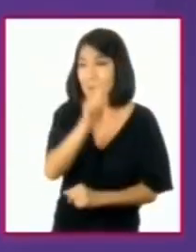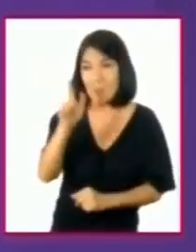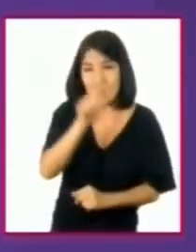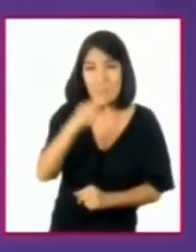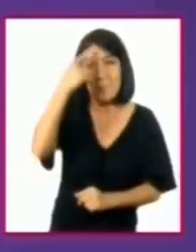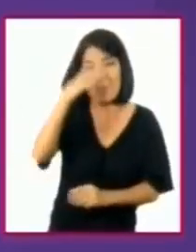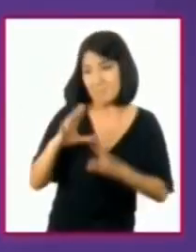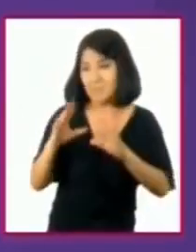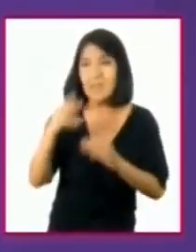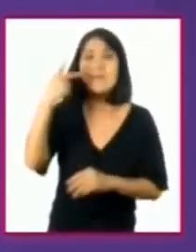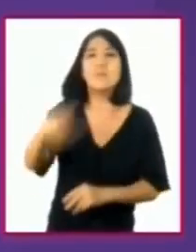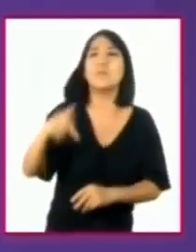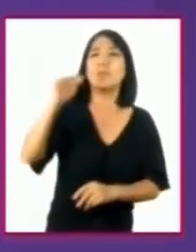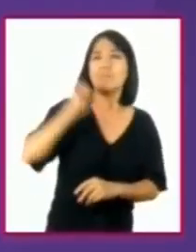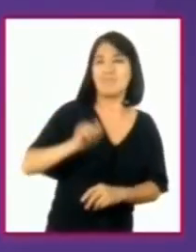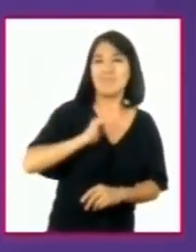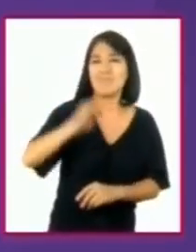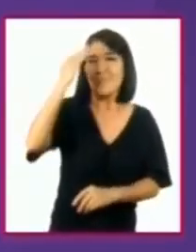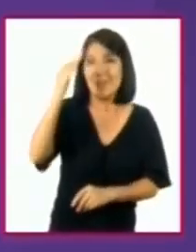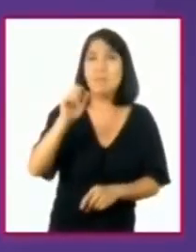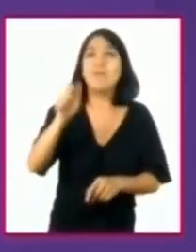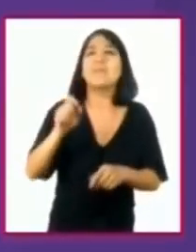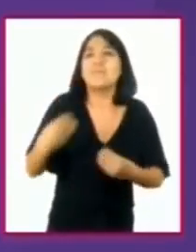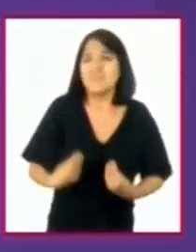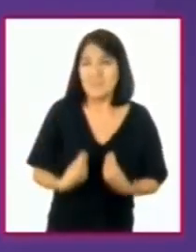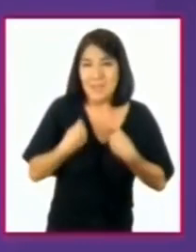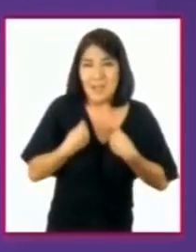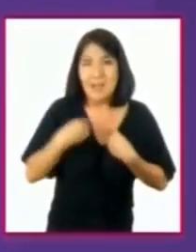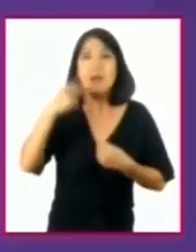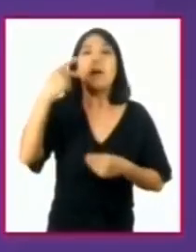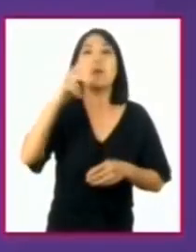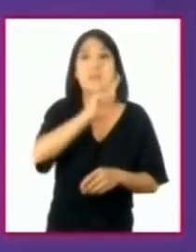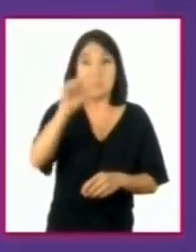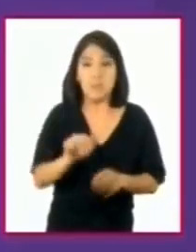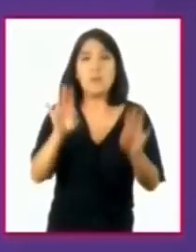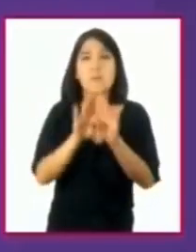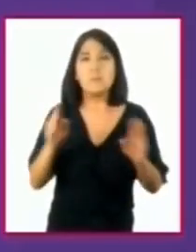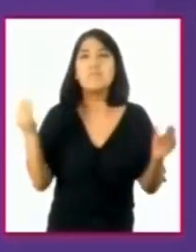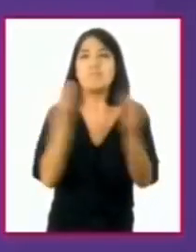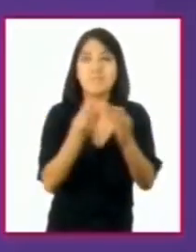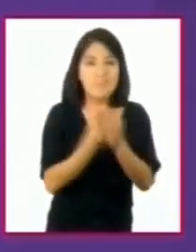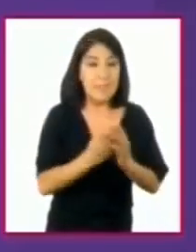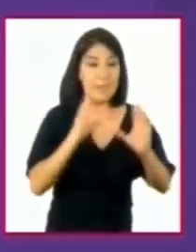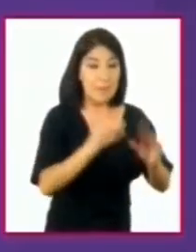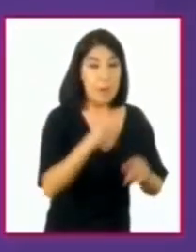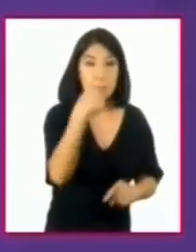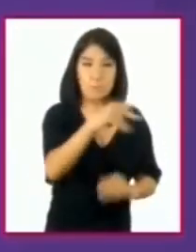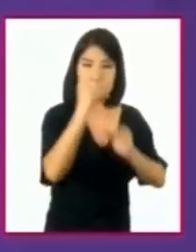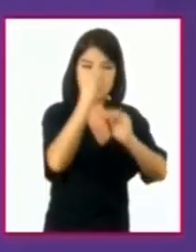el saber de su época, y posteriormente se les especializaba en algún tema específico.